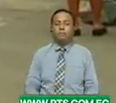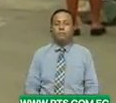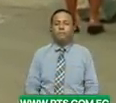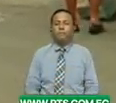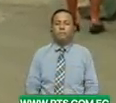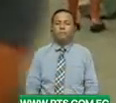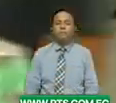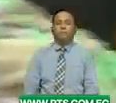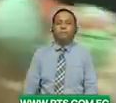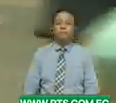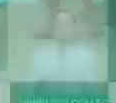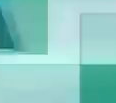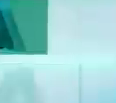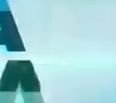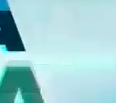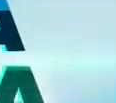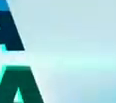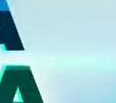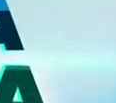Gurumendi.